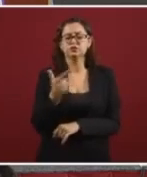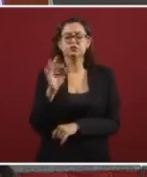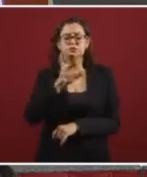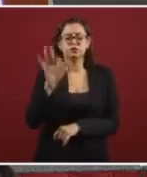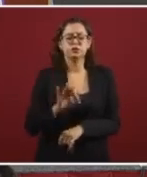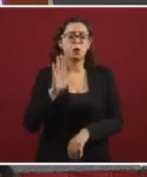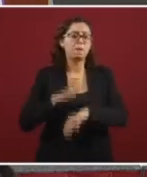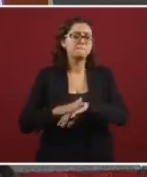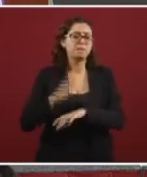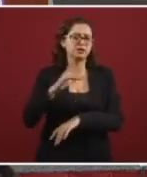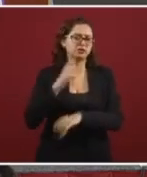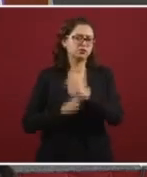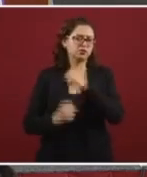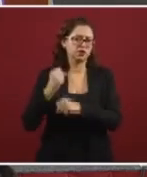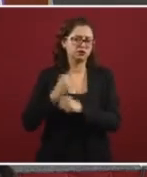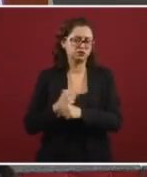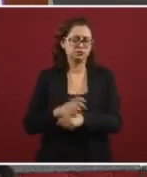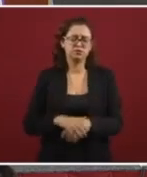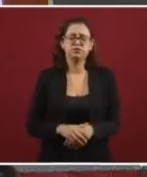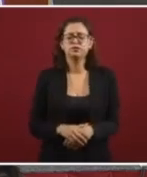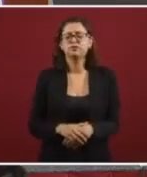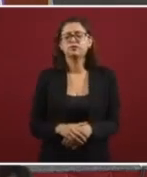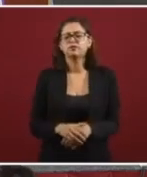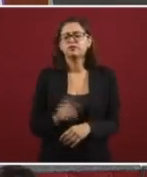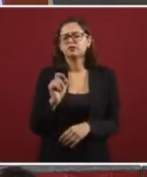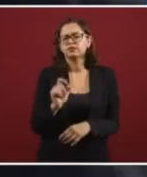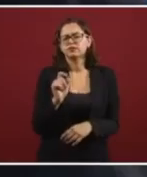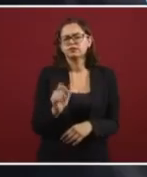4.7% más que en el 2018, con